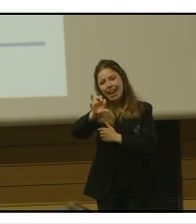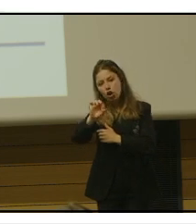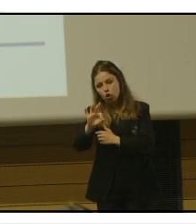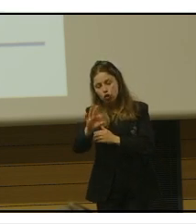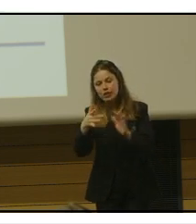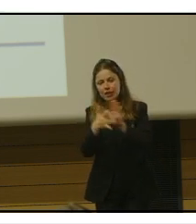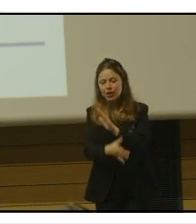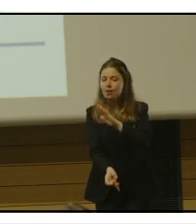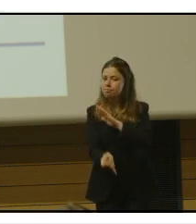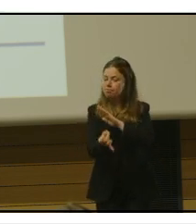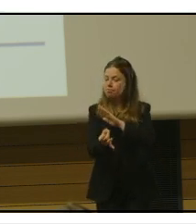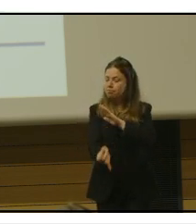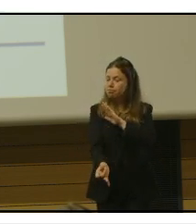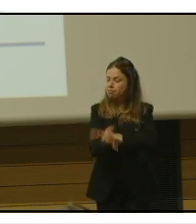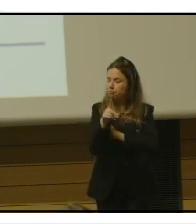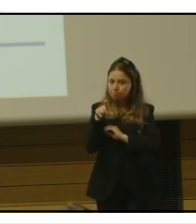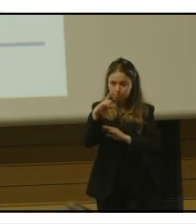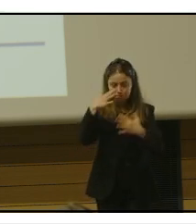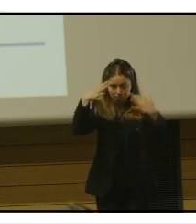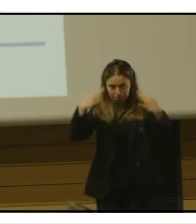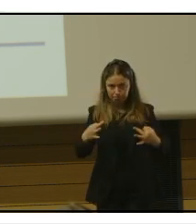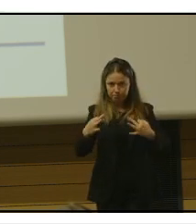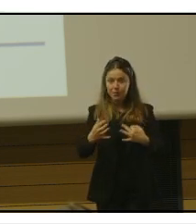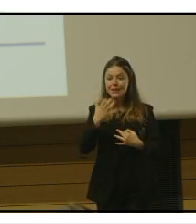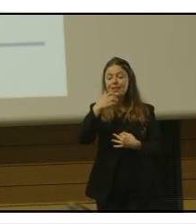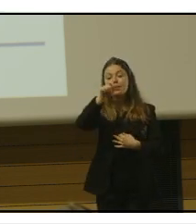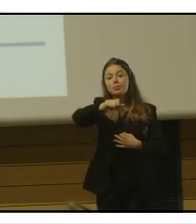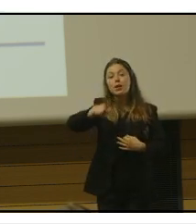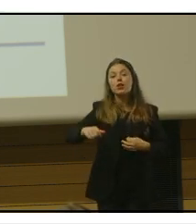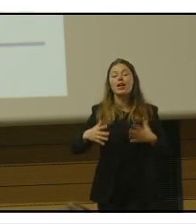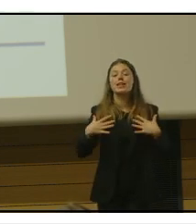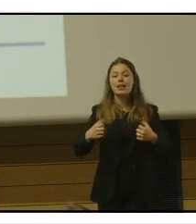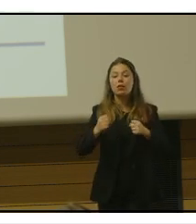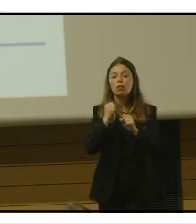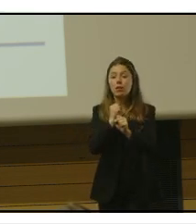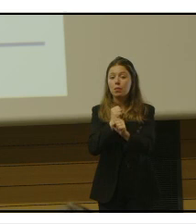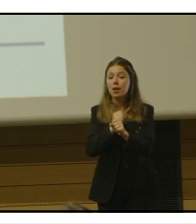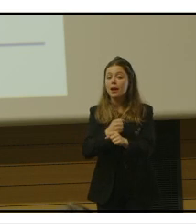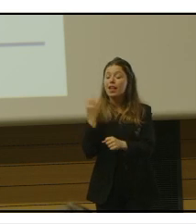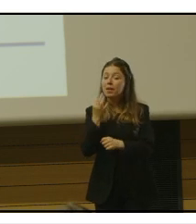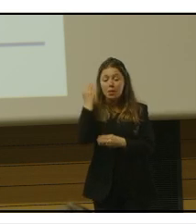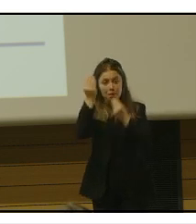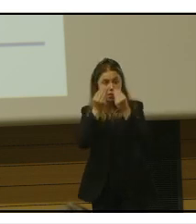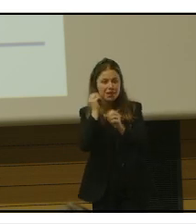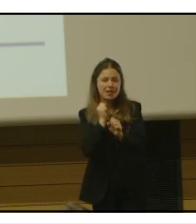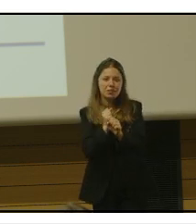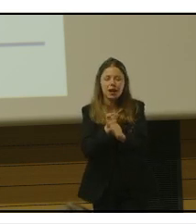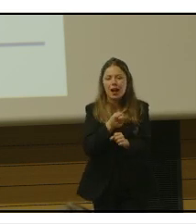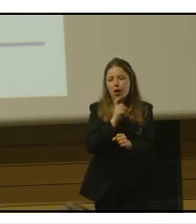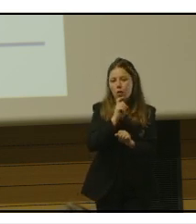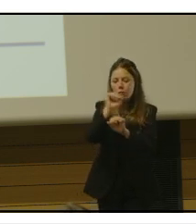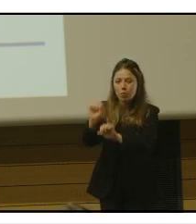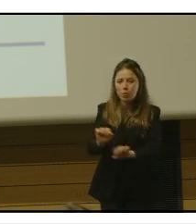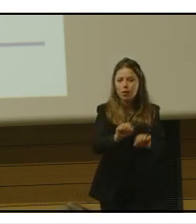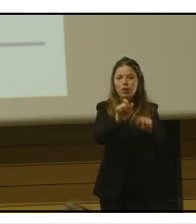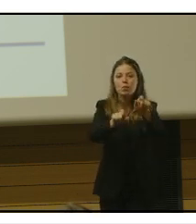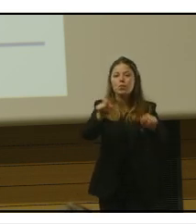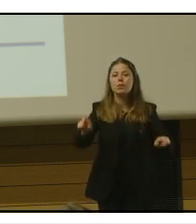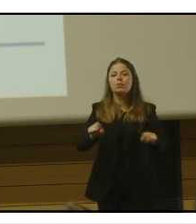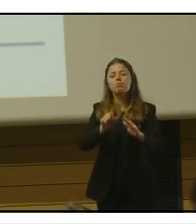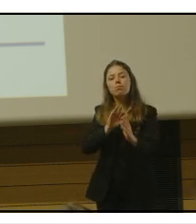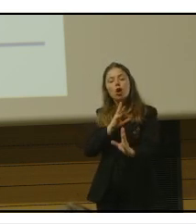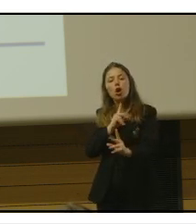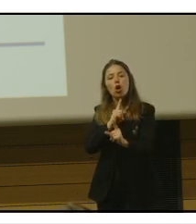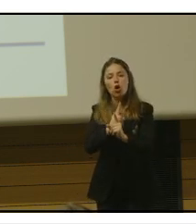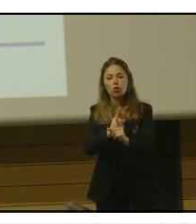pues lo que deberíamos pensar, si hay alguien que trabaja en salud laboral, debería pensar en cómo se trabaja en la protección de la población frente a